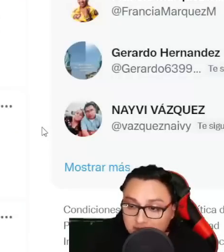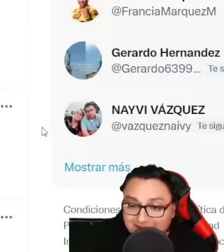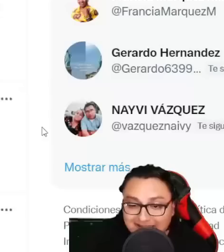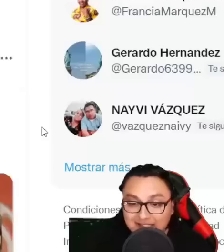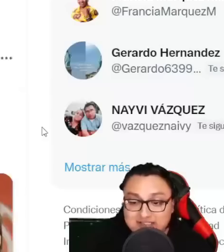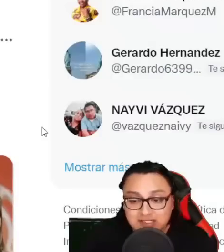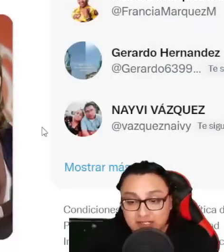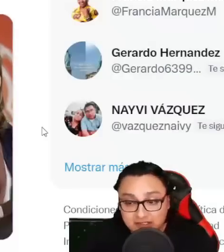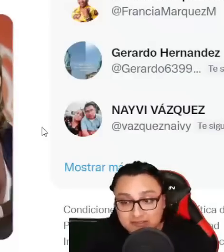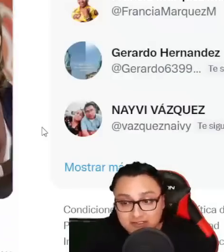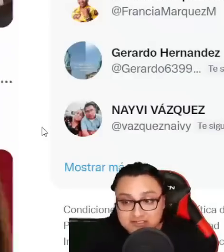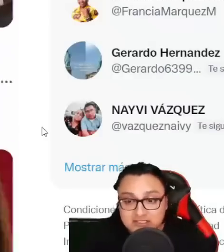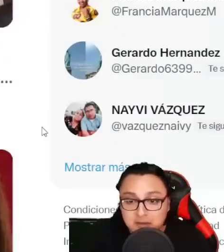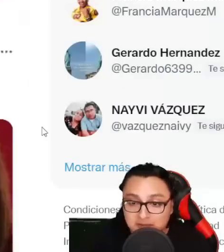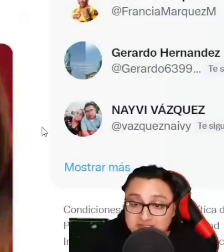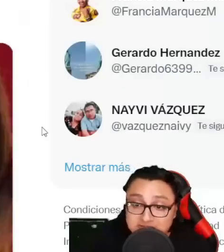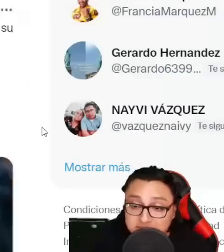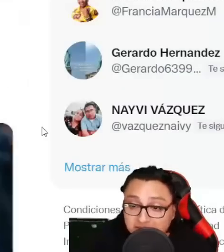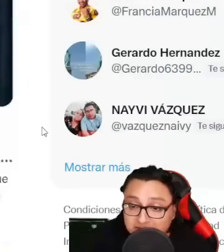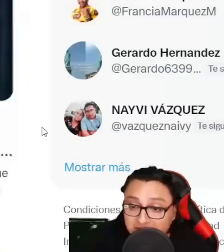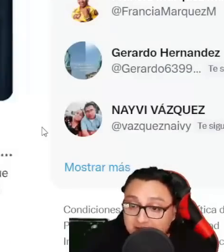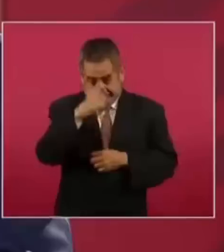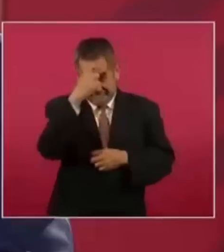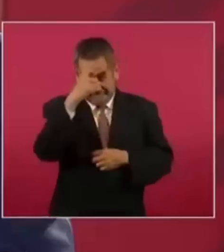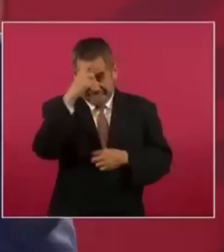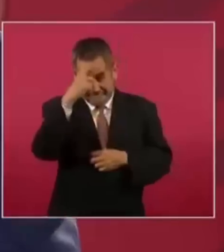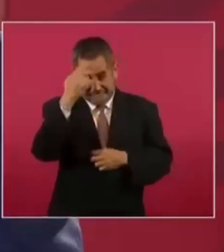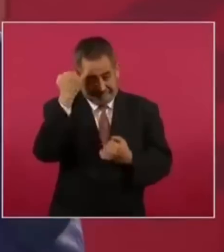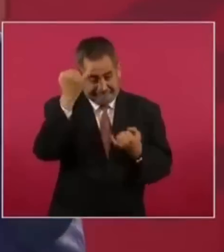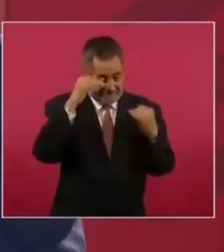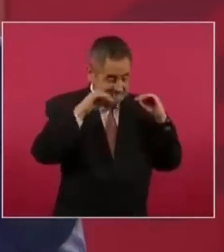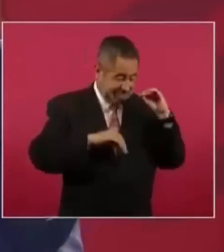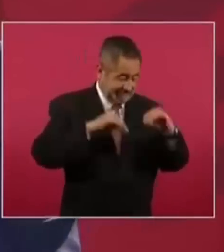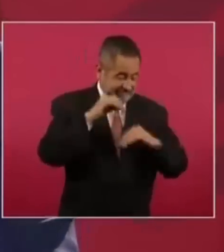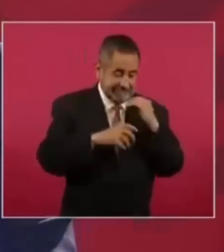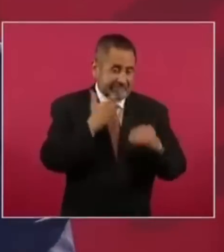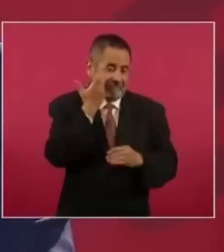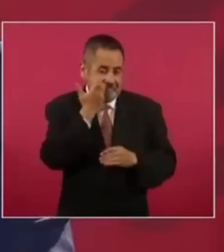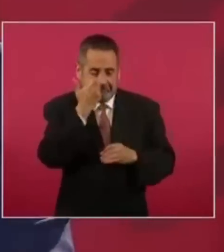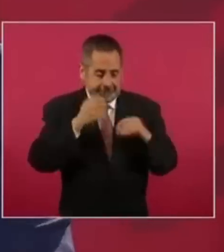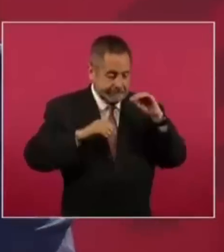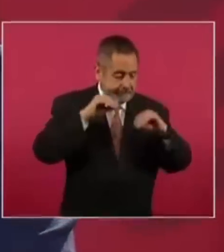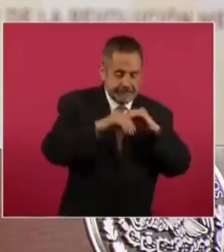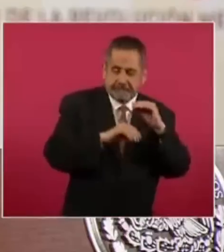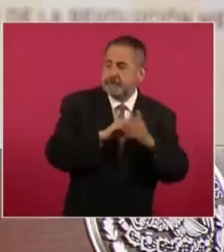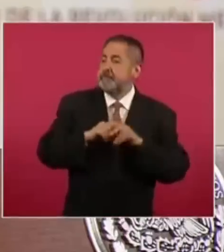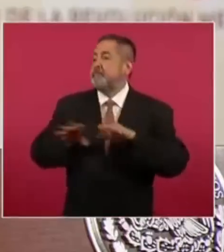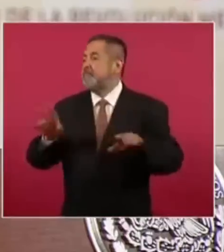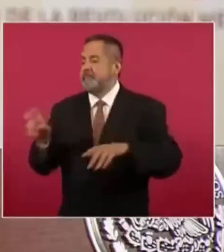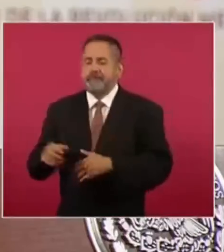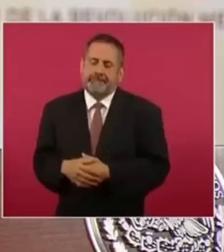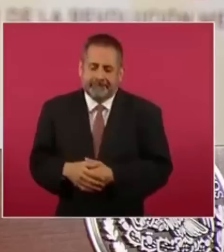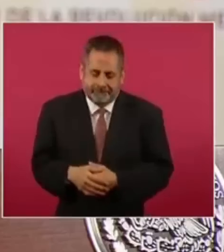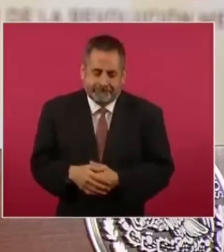pero ya nadie les cree la gente está más despierta a los otros yo estaba viendo un estudio que